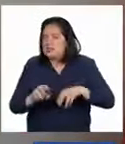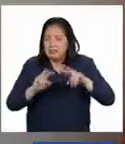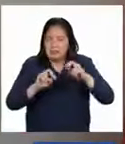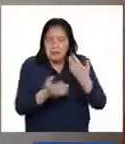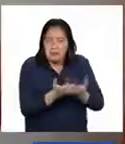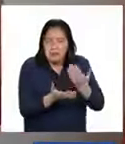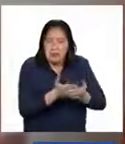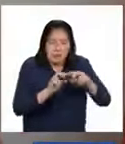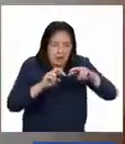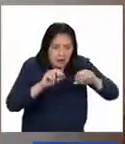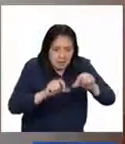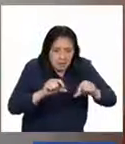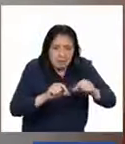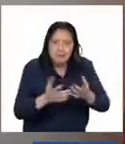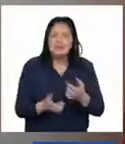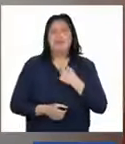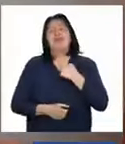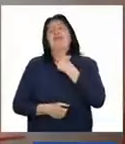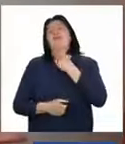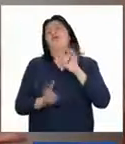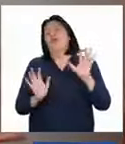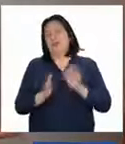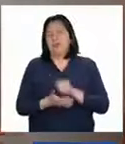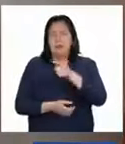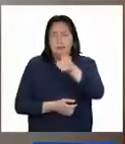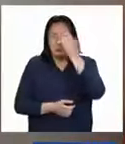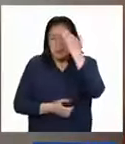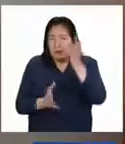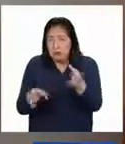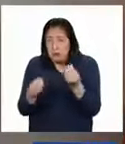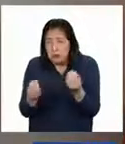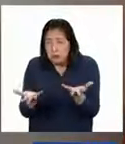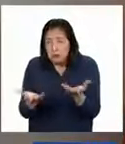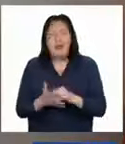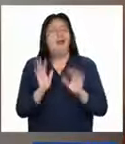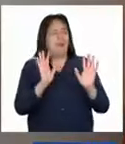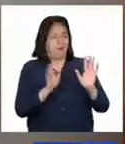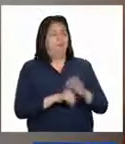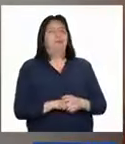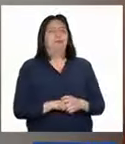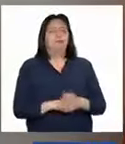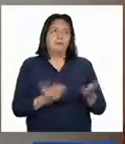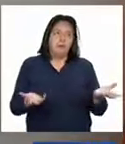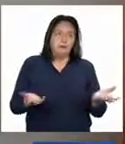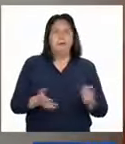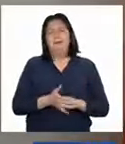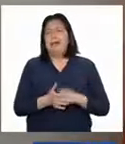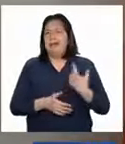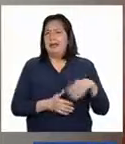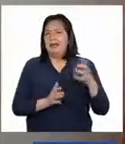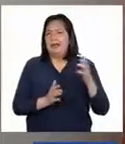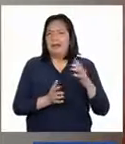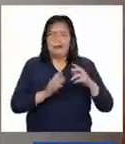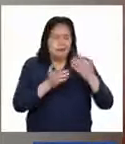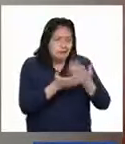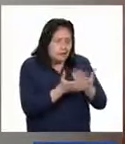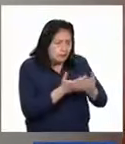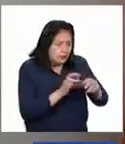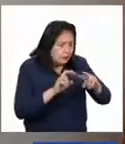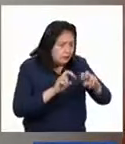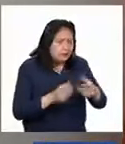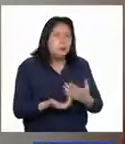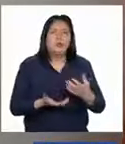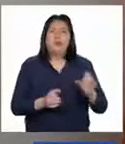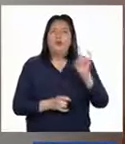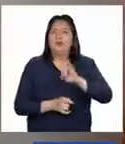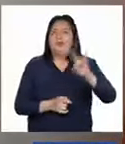experimentos? A mí me encanta. ¿Saben cómo los hago? Bueno, para hacer mis experimentos uso el